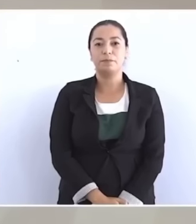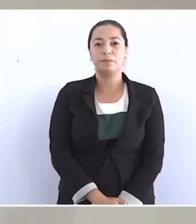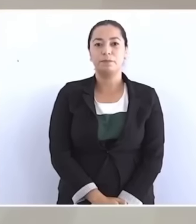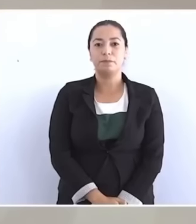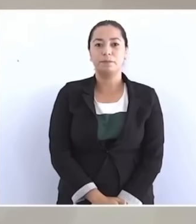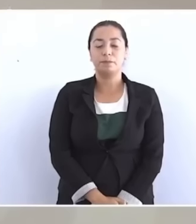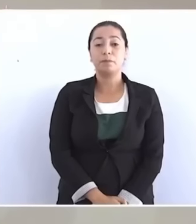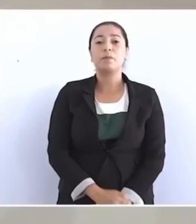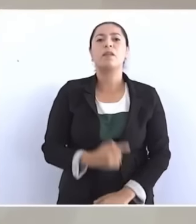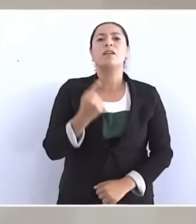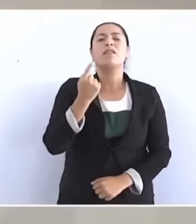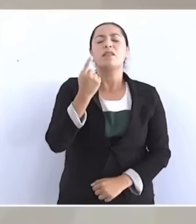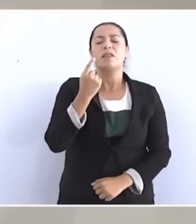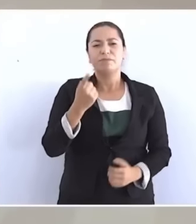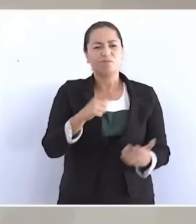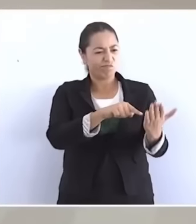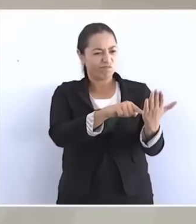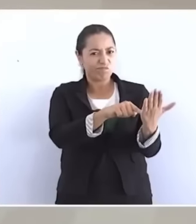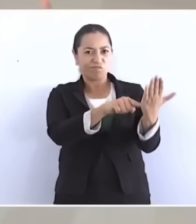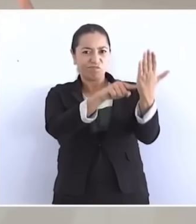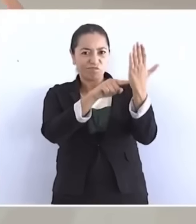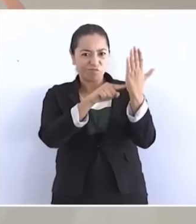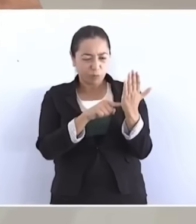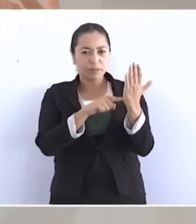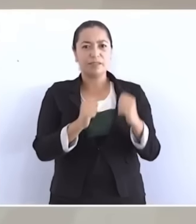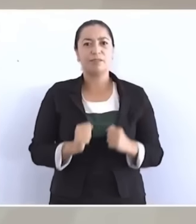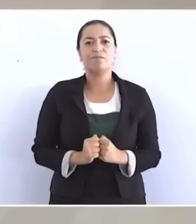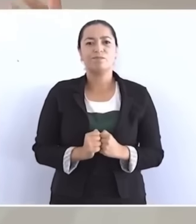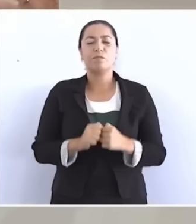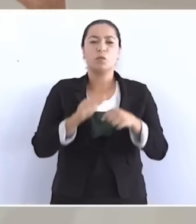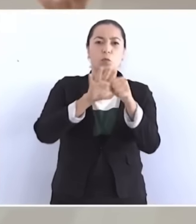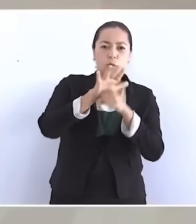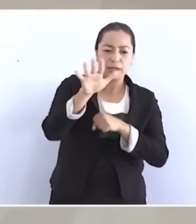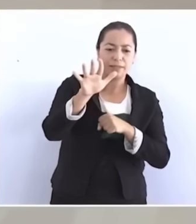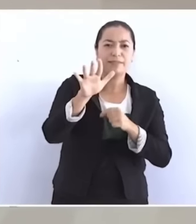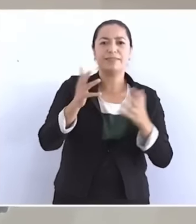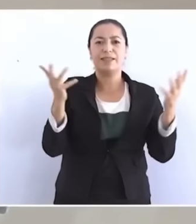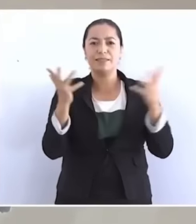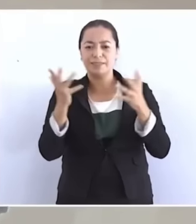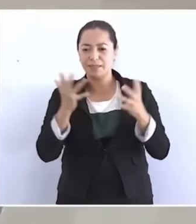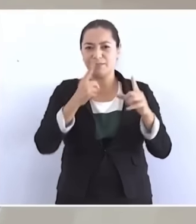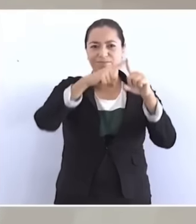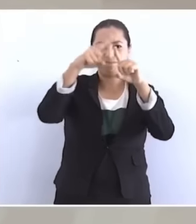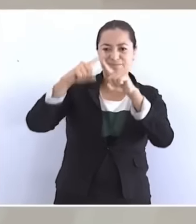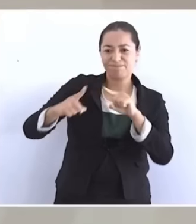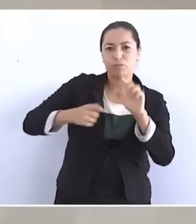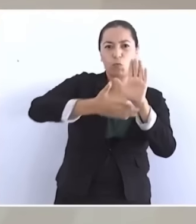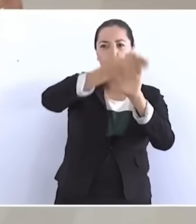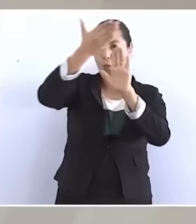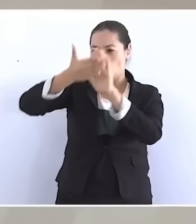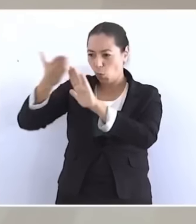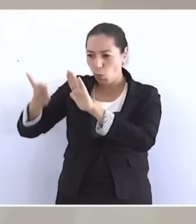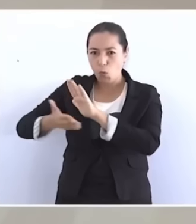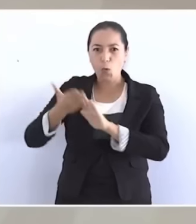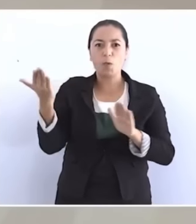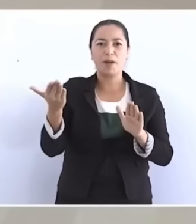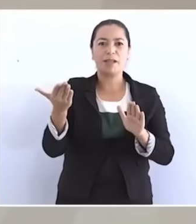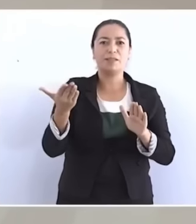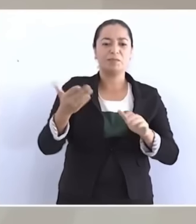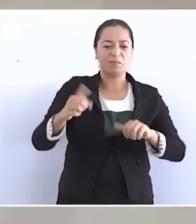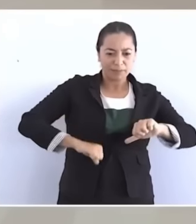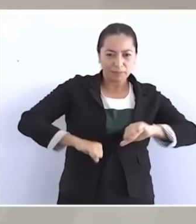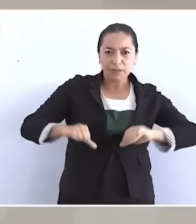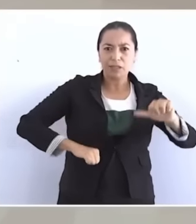Que le muestra las acciones, las obras, los programas que se han estado